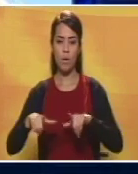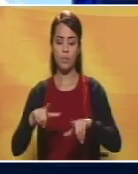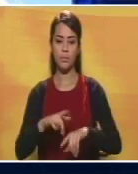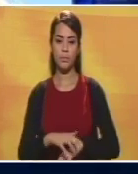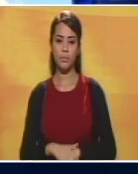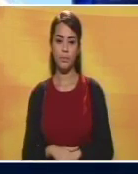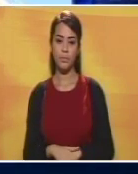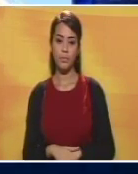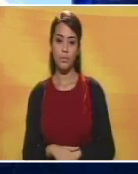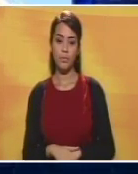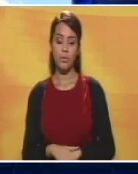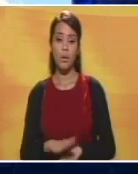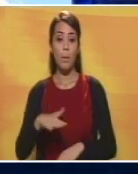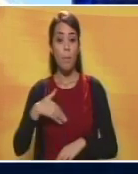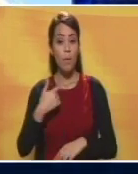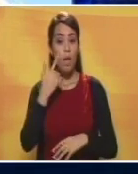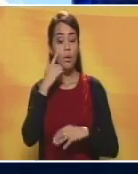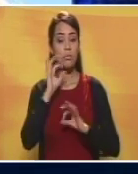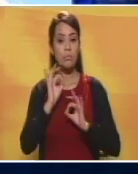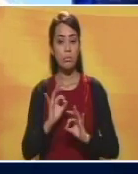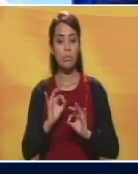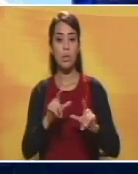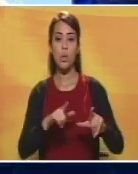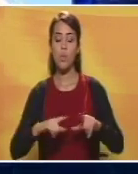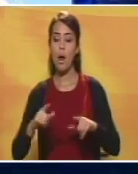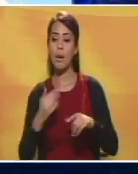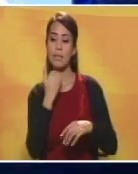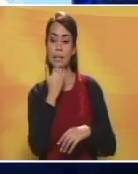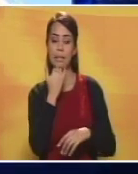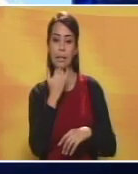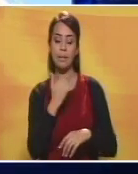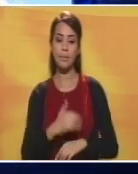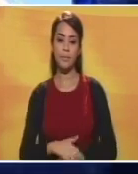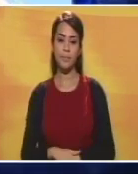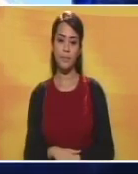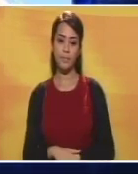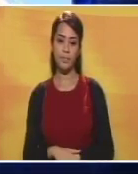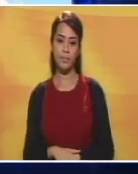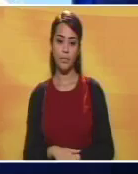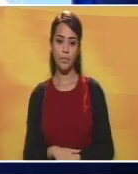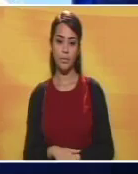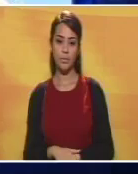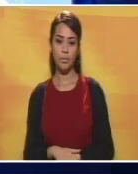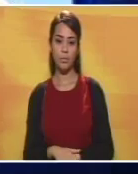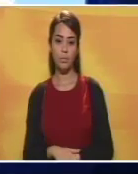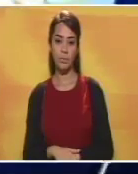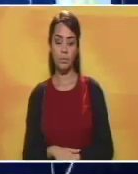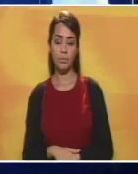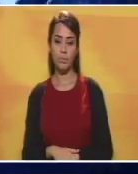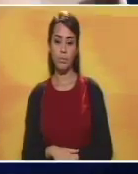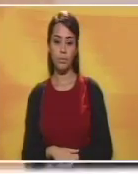Campobasso, pudiendo ser advertido en regiones adyacentes como los Abruzos y Apulia.